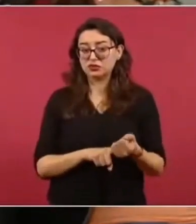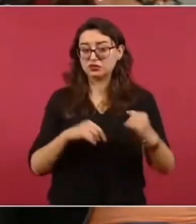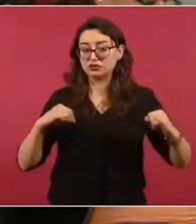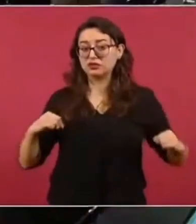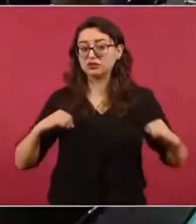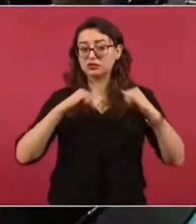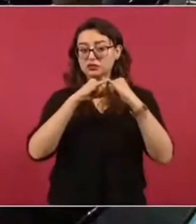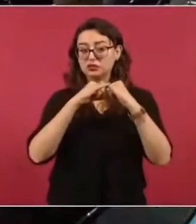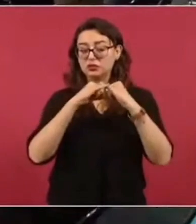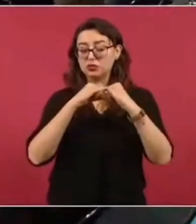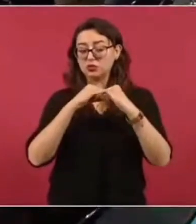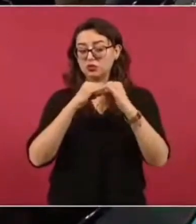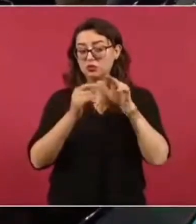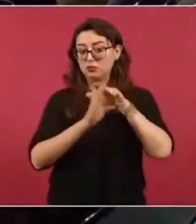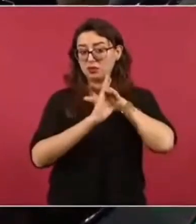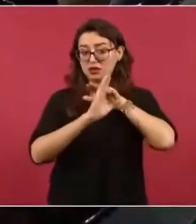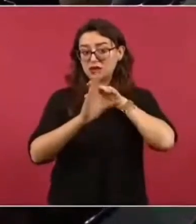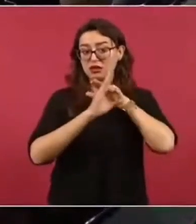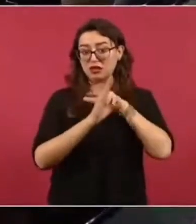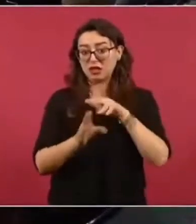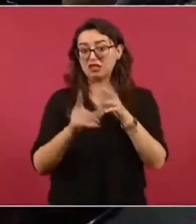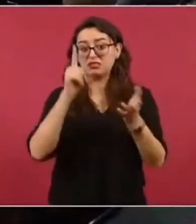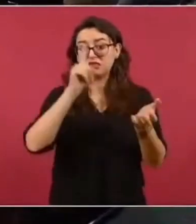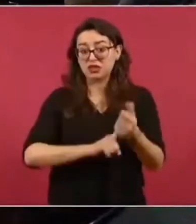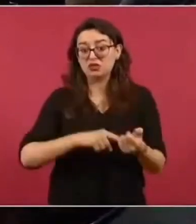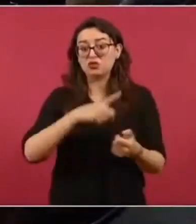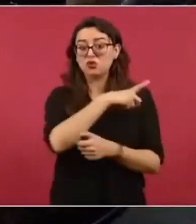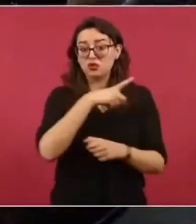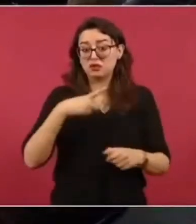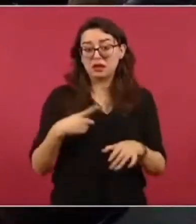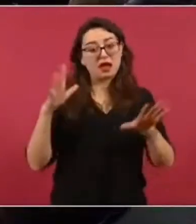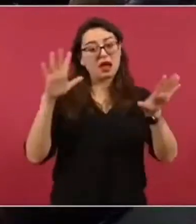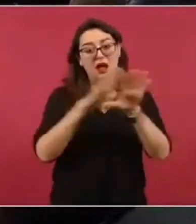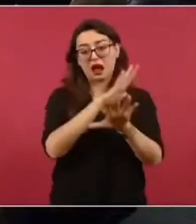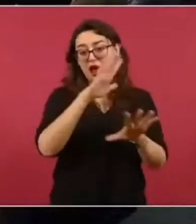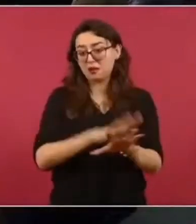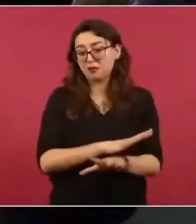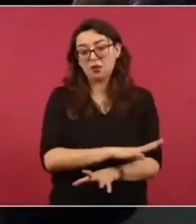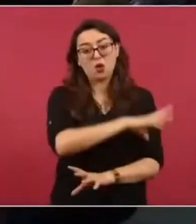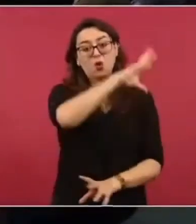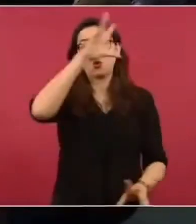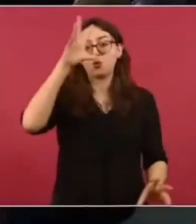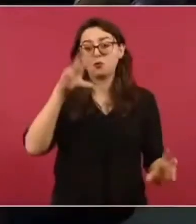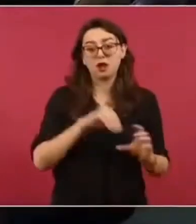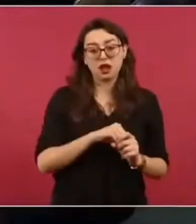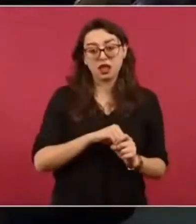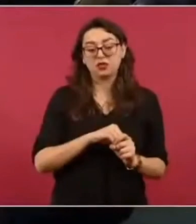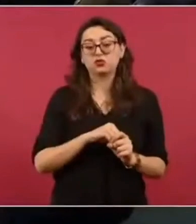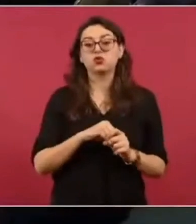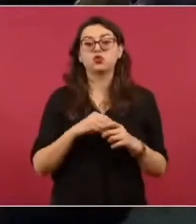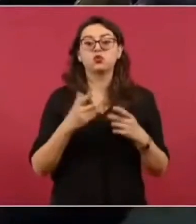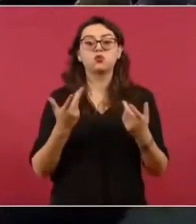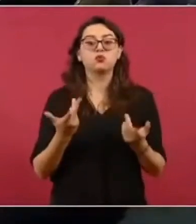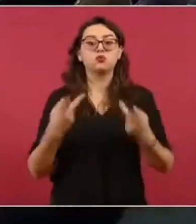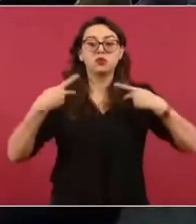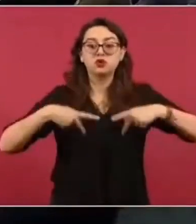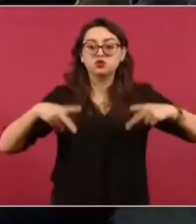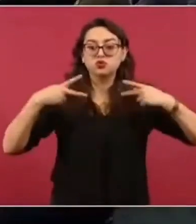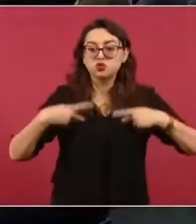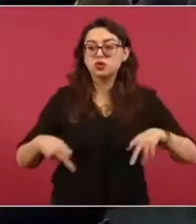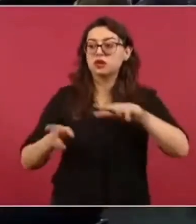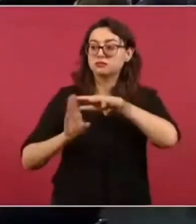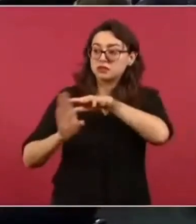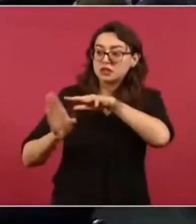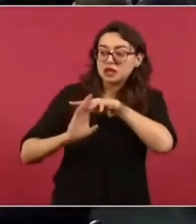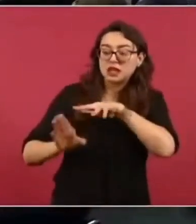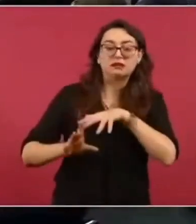Esto con el trato hacia los migrantes, es decir, debe de haber gente con esa disposición y preguntarle